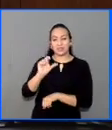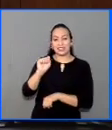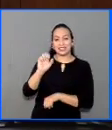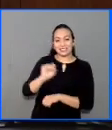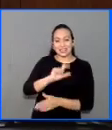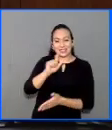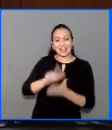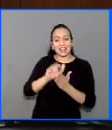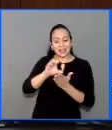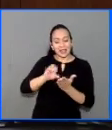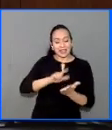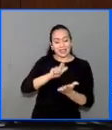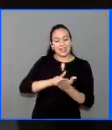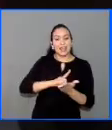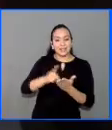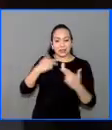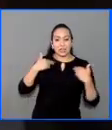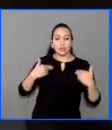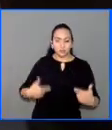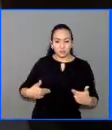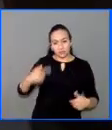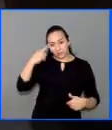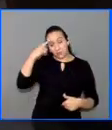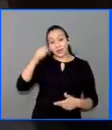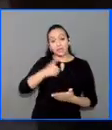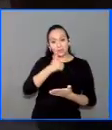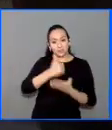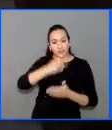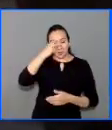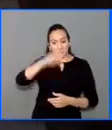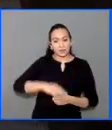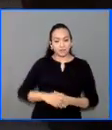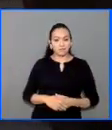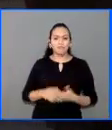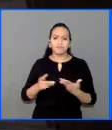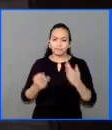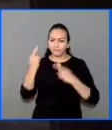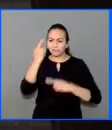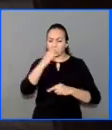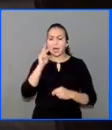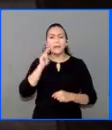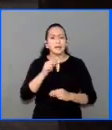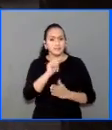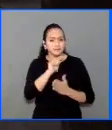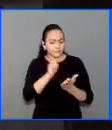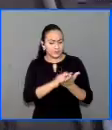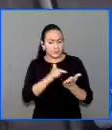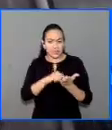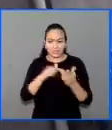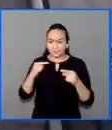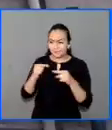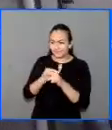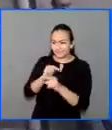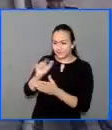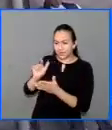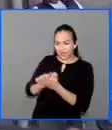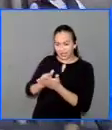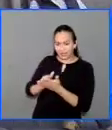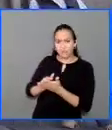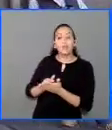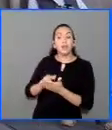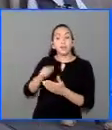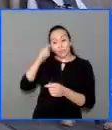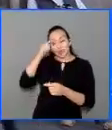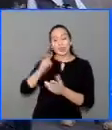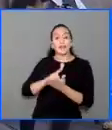Humanos y sus garantías de la Ciudad de México. El Pleno resolvería si la norma viola el principio de progresividad en su vertiente en no regresividad,